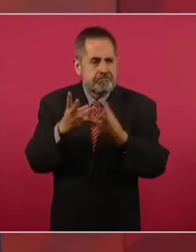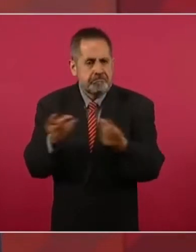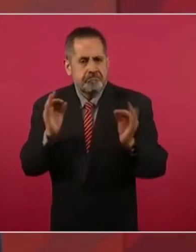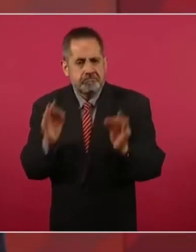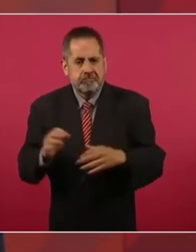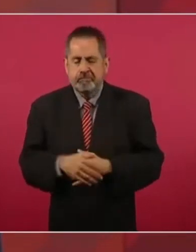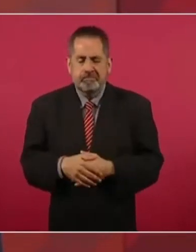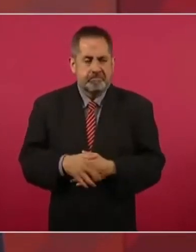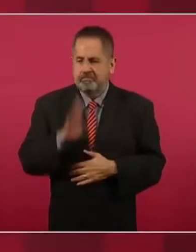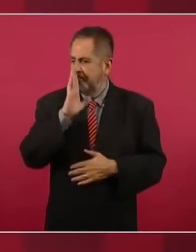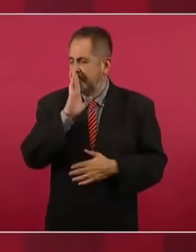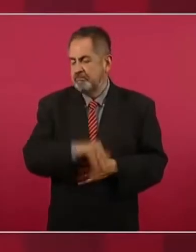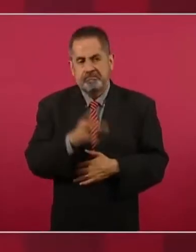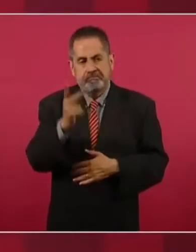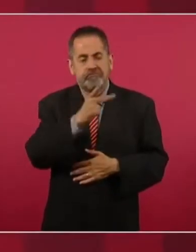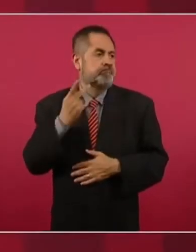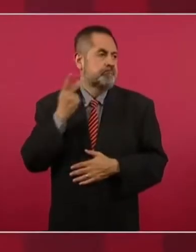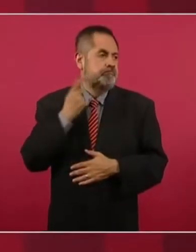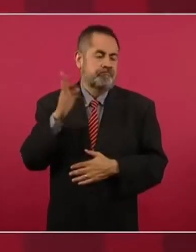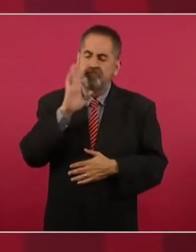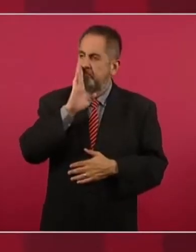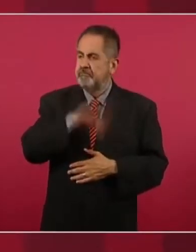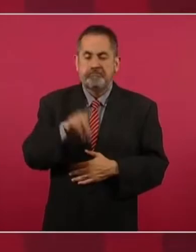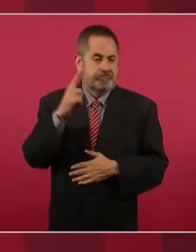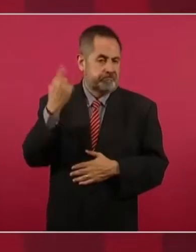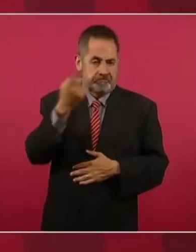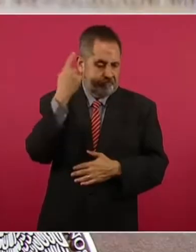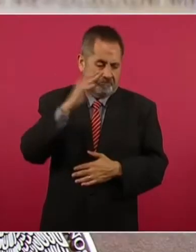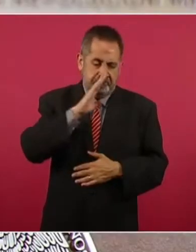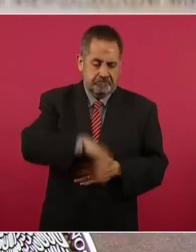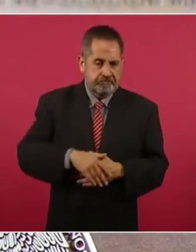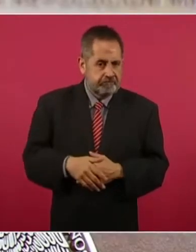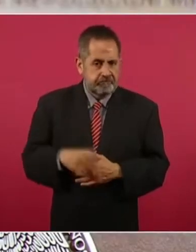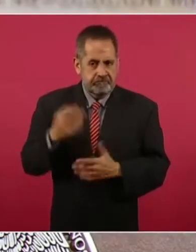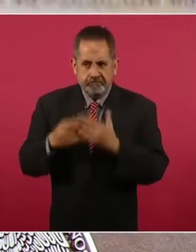Fue un pésimo manejo político.